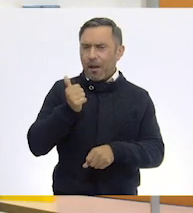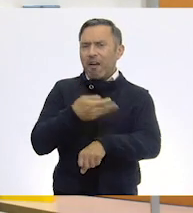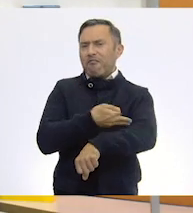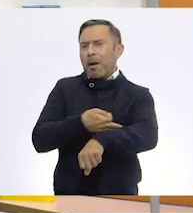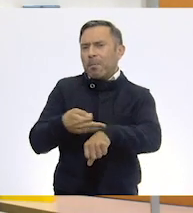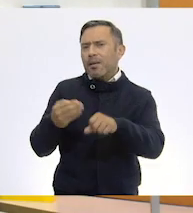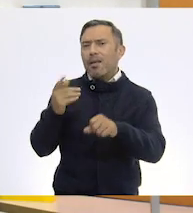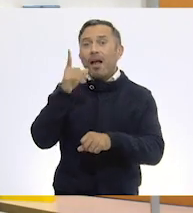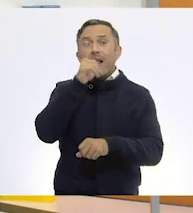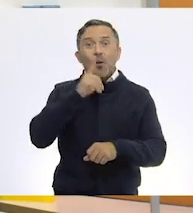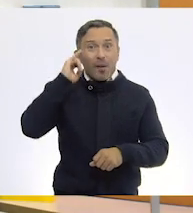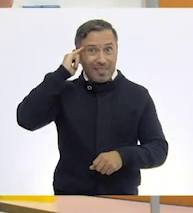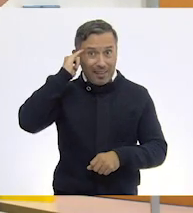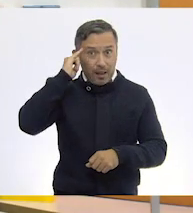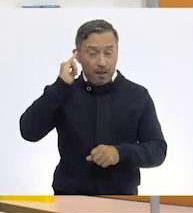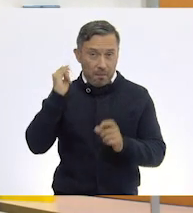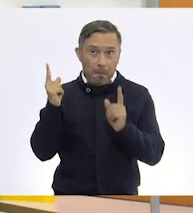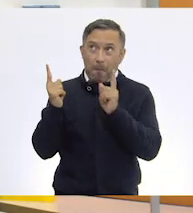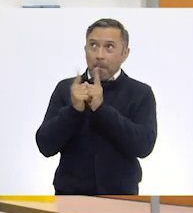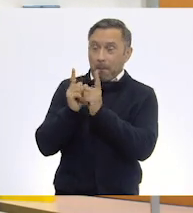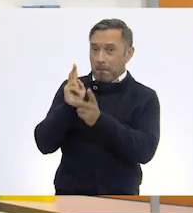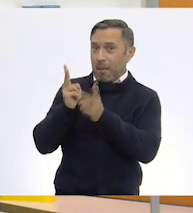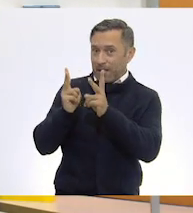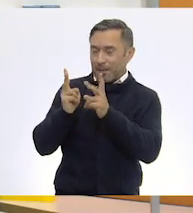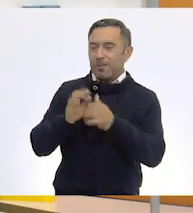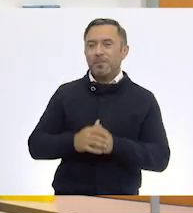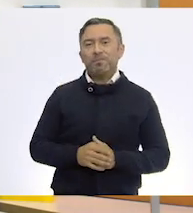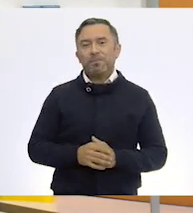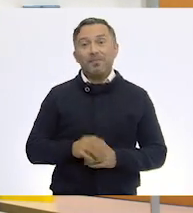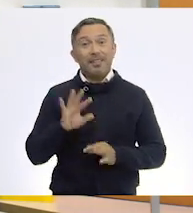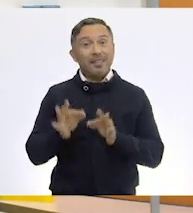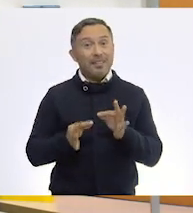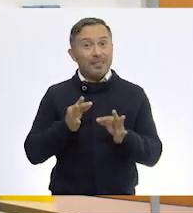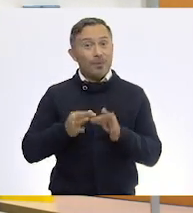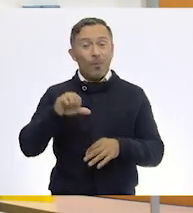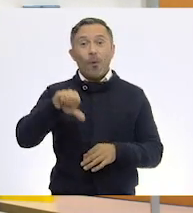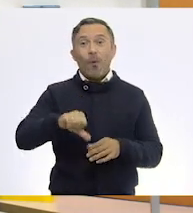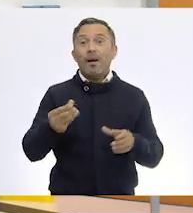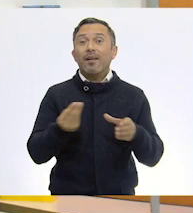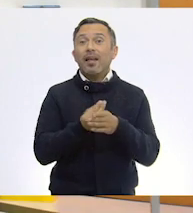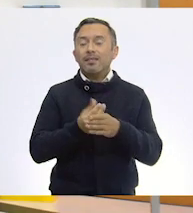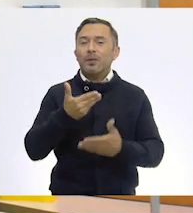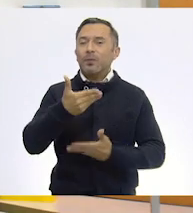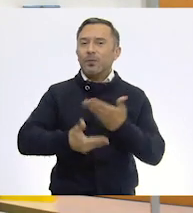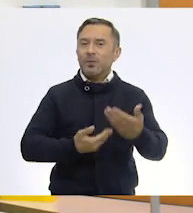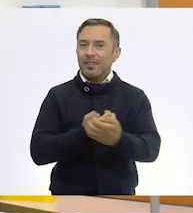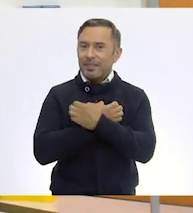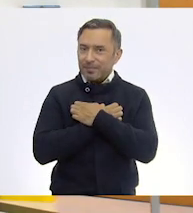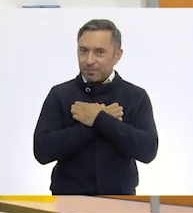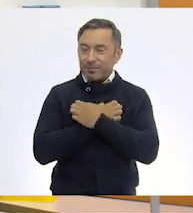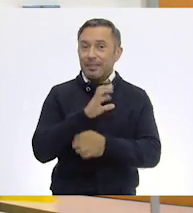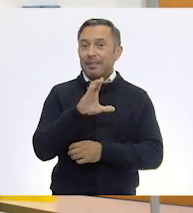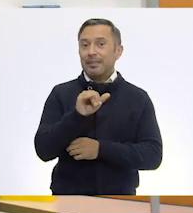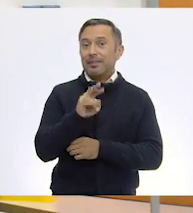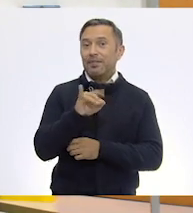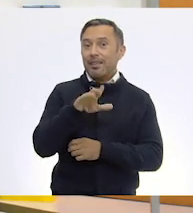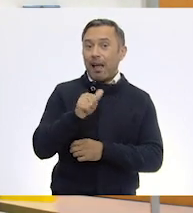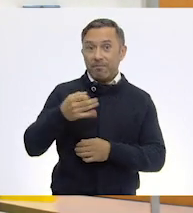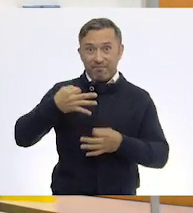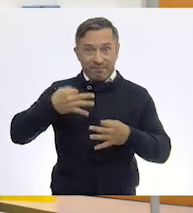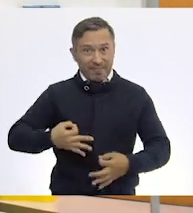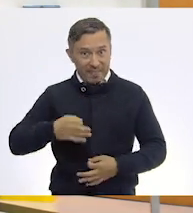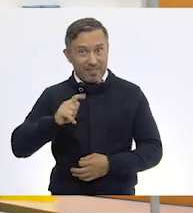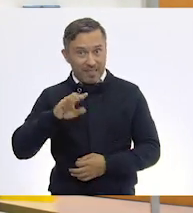en tu lengua materna. ¡Listo! Hemos terminado con nuestra clase de formación cívica y ética de segundo grado. Esto